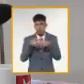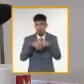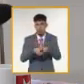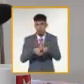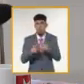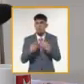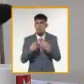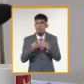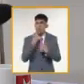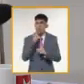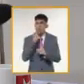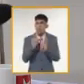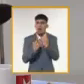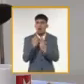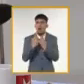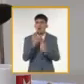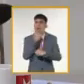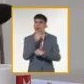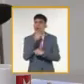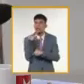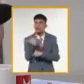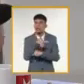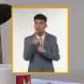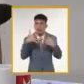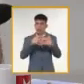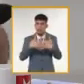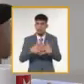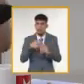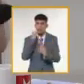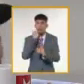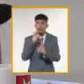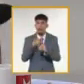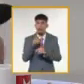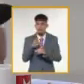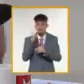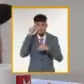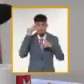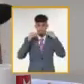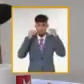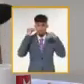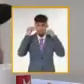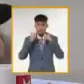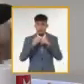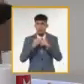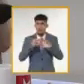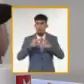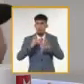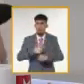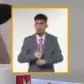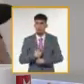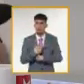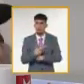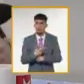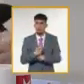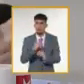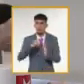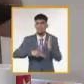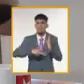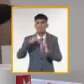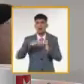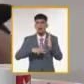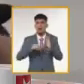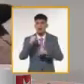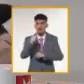fuerza en estas expresiones, y si además las analizamos desde el punto de vista, bueno, de la política cultural, de los valores humanistas de